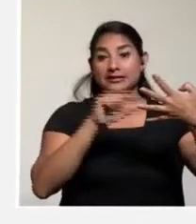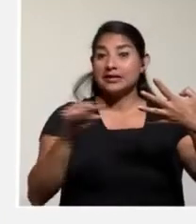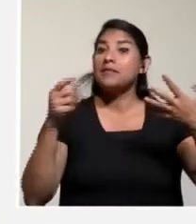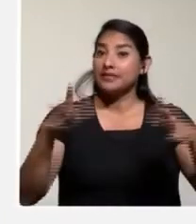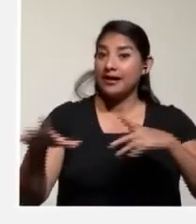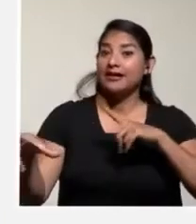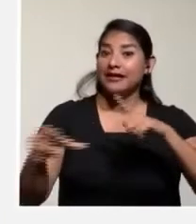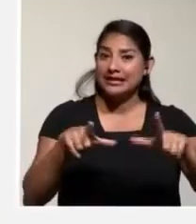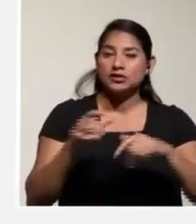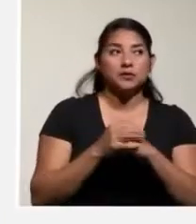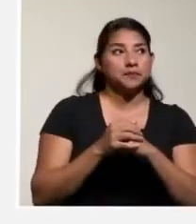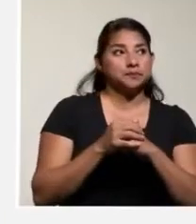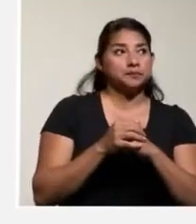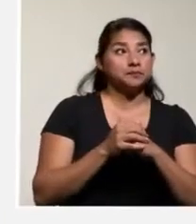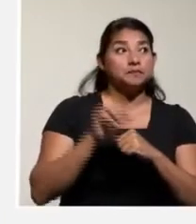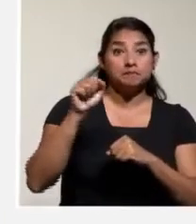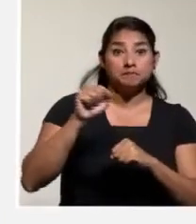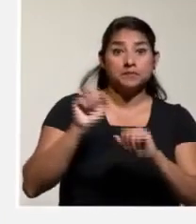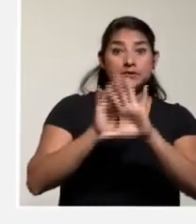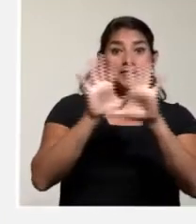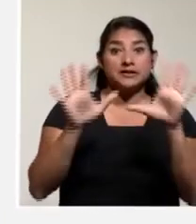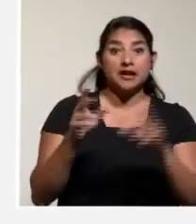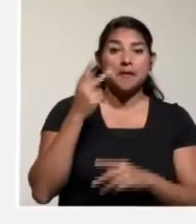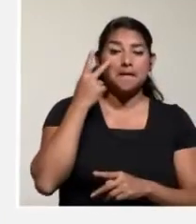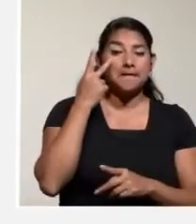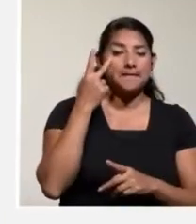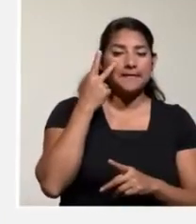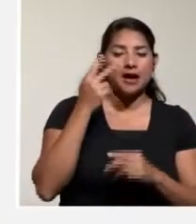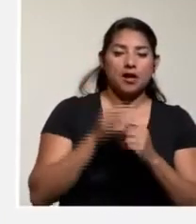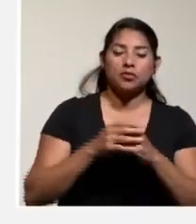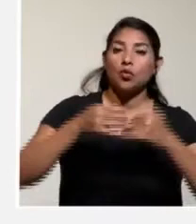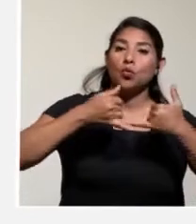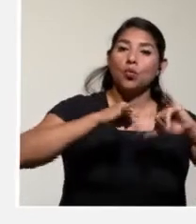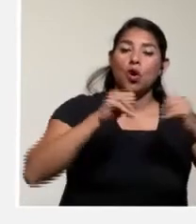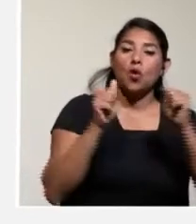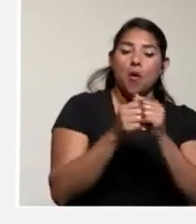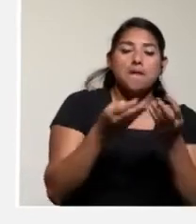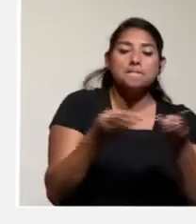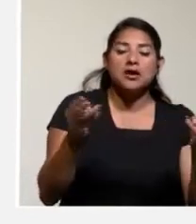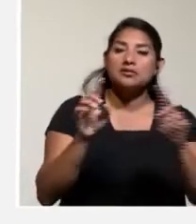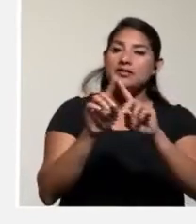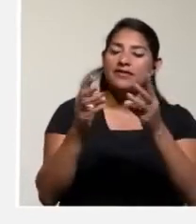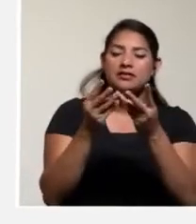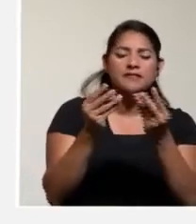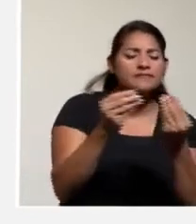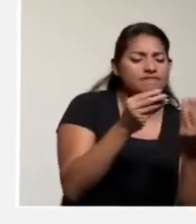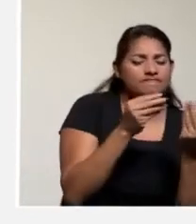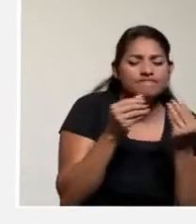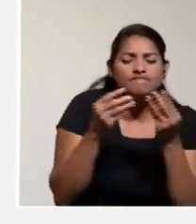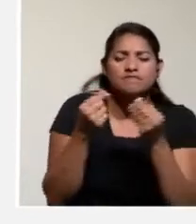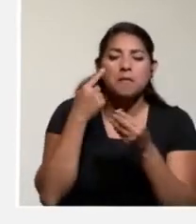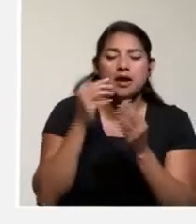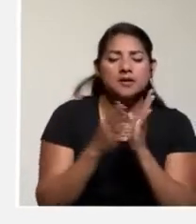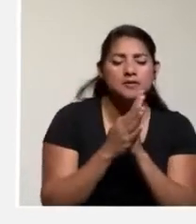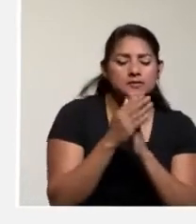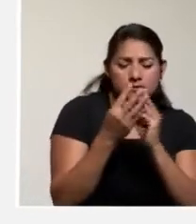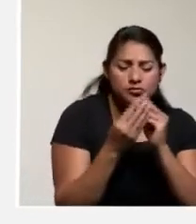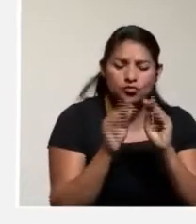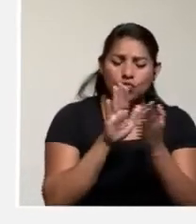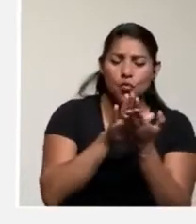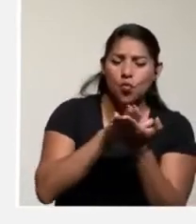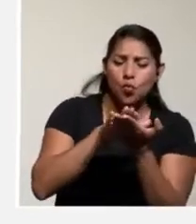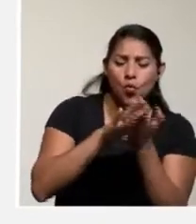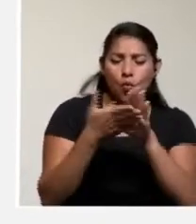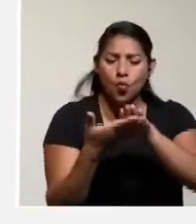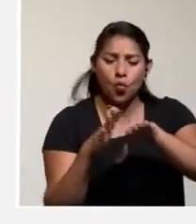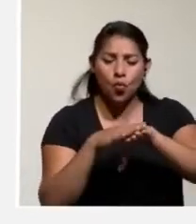Carla? Perfecto, y les vamos a decir, niños y niñas, jugar con materiales de diferentes texturas para explorar los dos lados